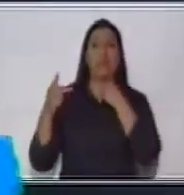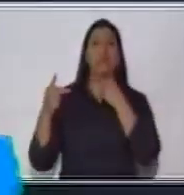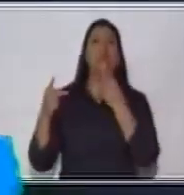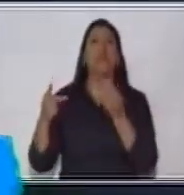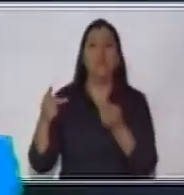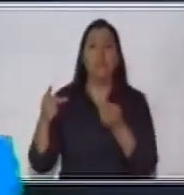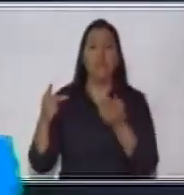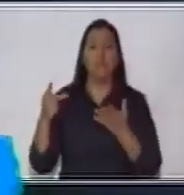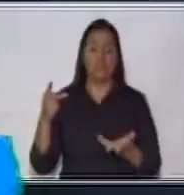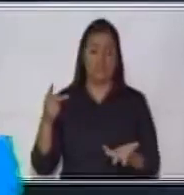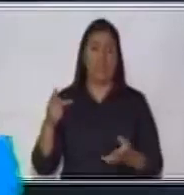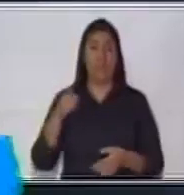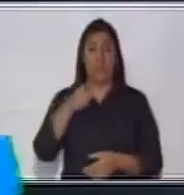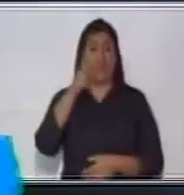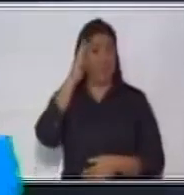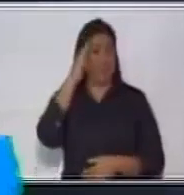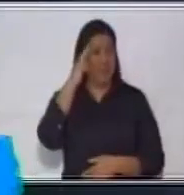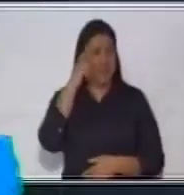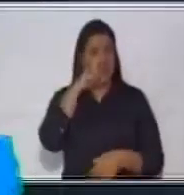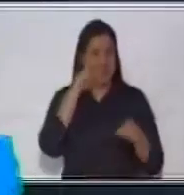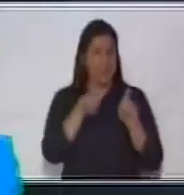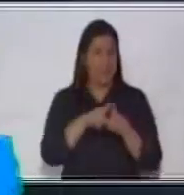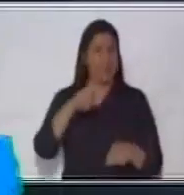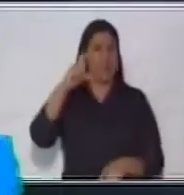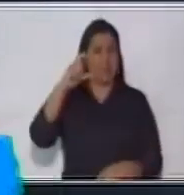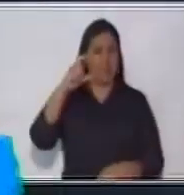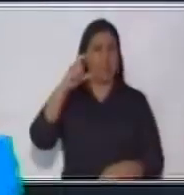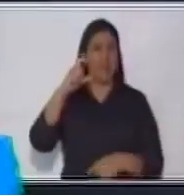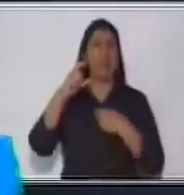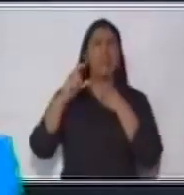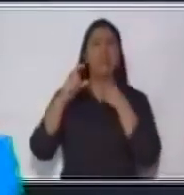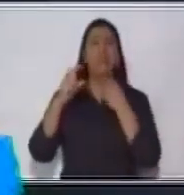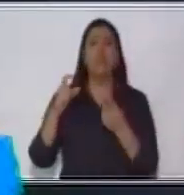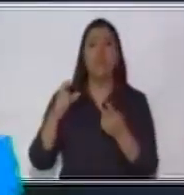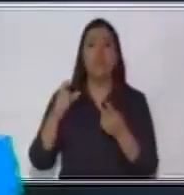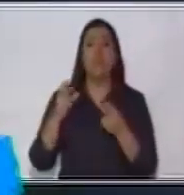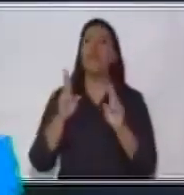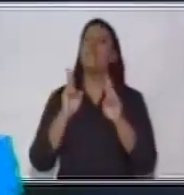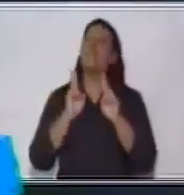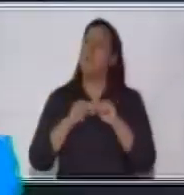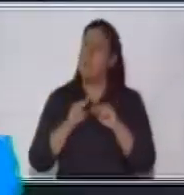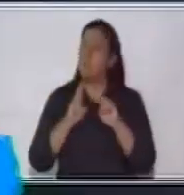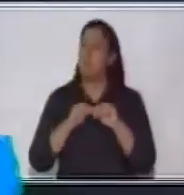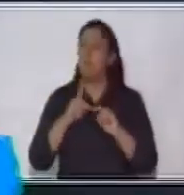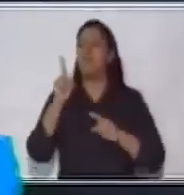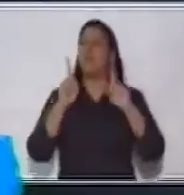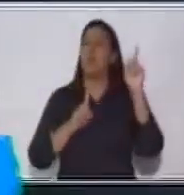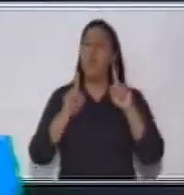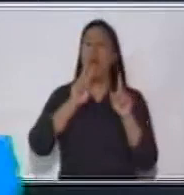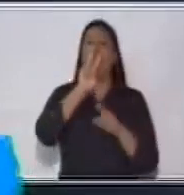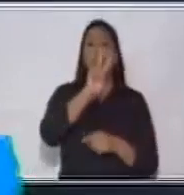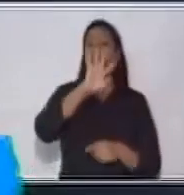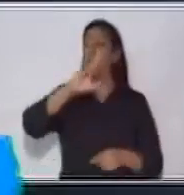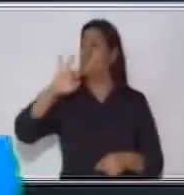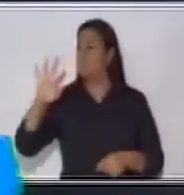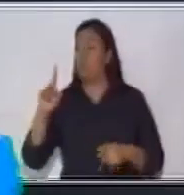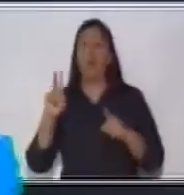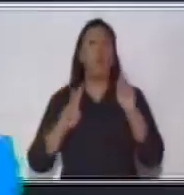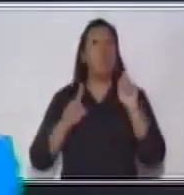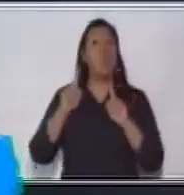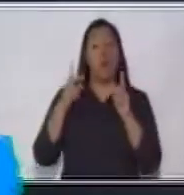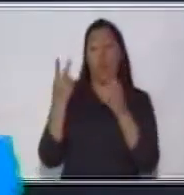la C puede tener ese sonido dependiendo con qué vocales va acompañada o de qué vocales va